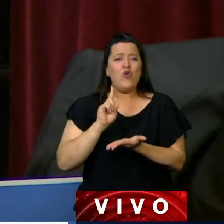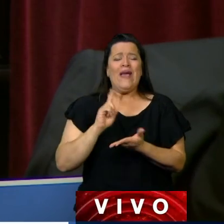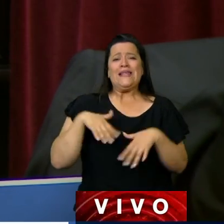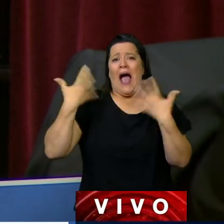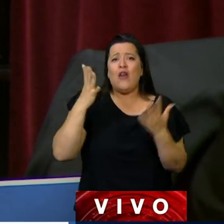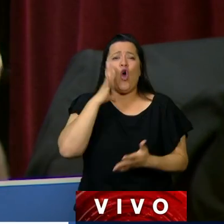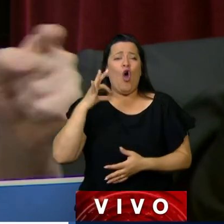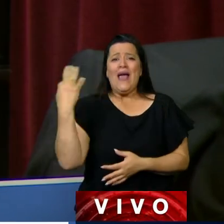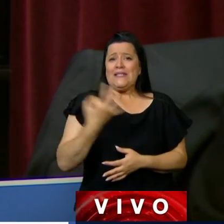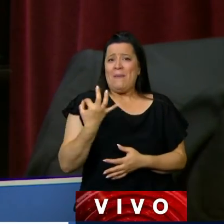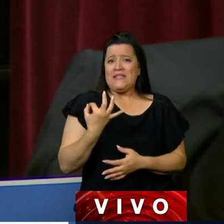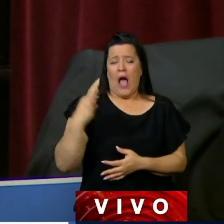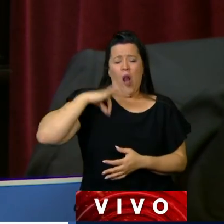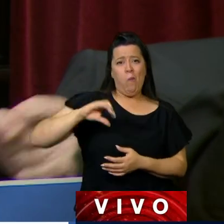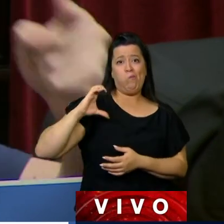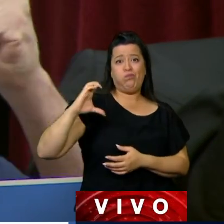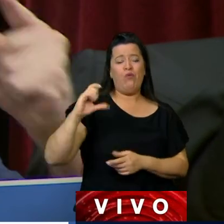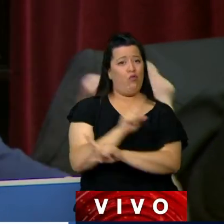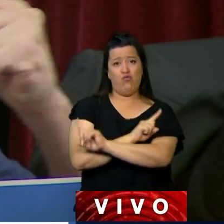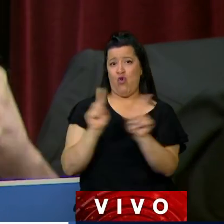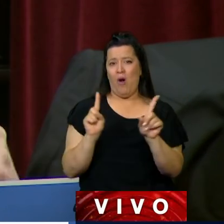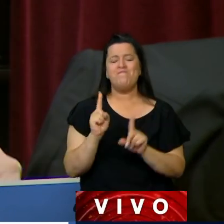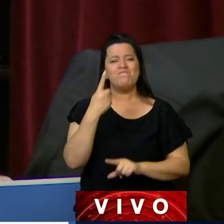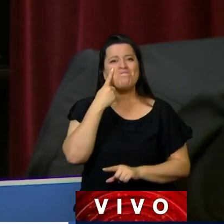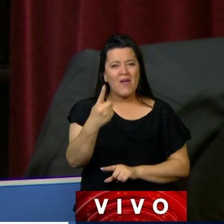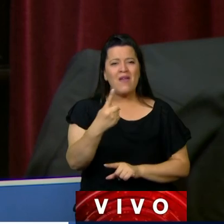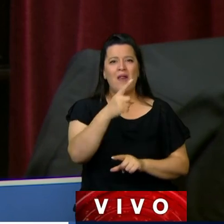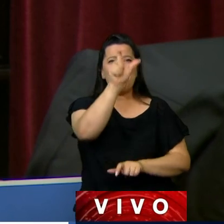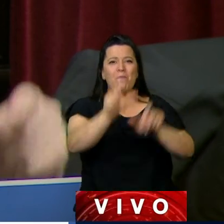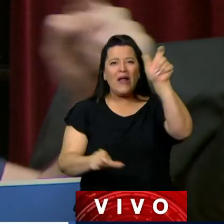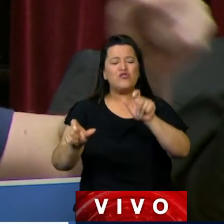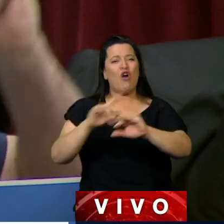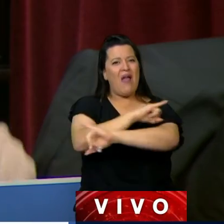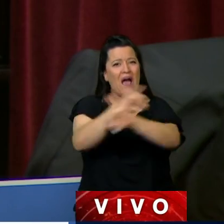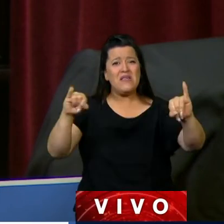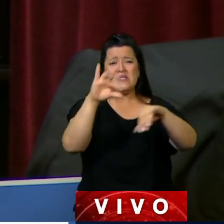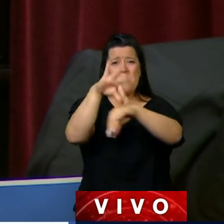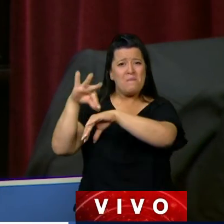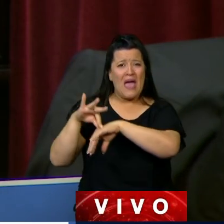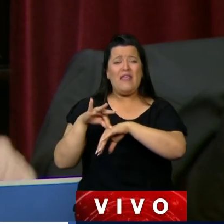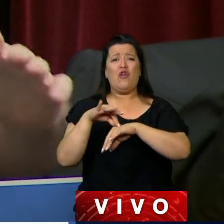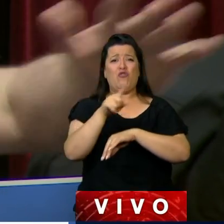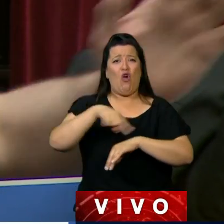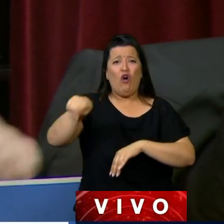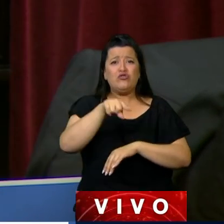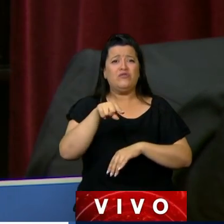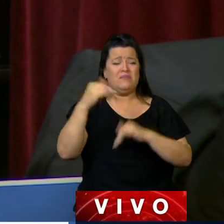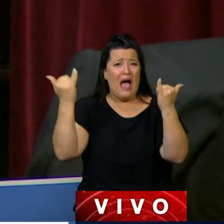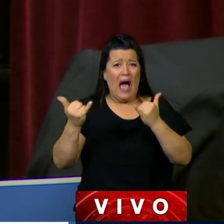privilegio. Mire, presidenta, residentes, concurrentes, médicas, médicos de